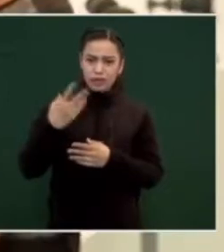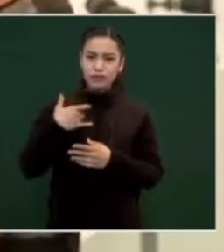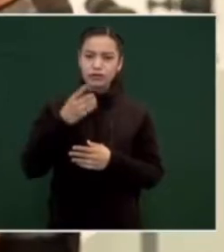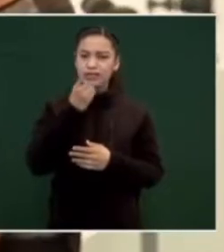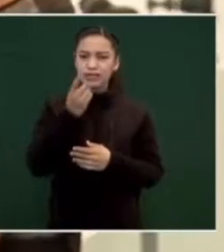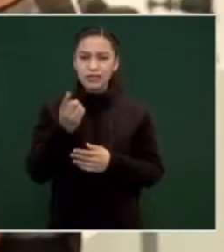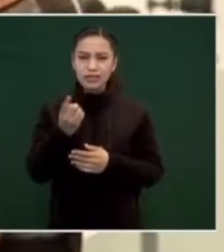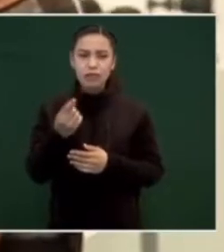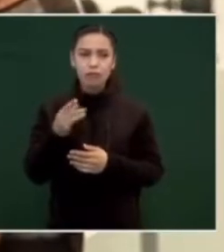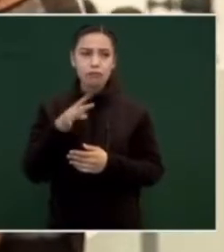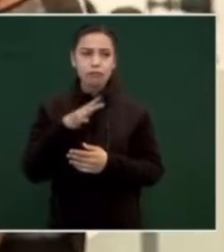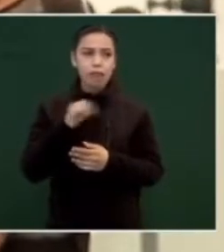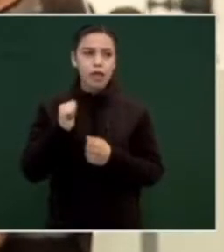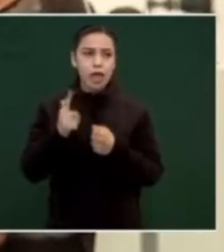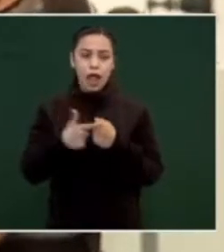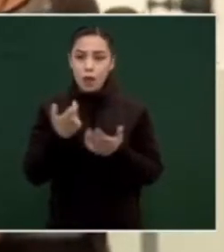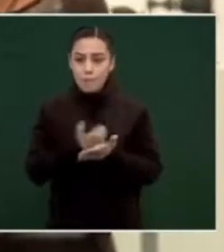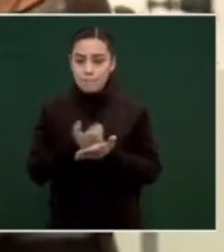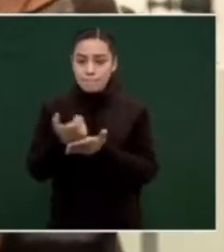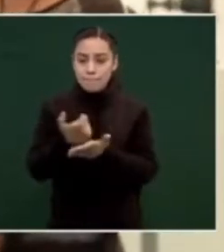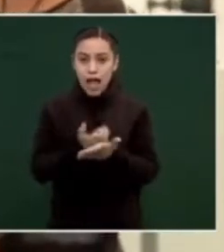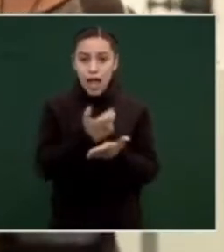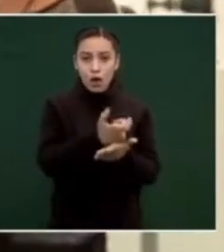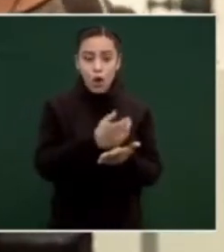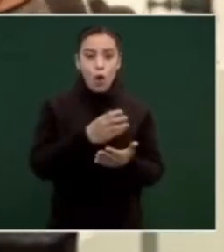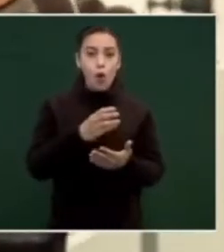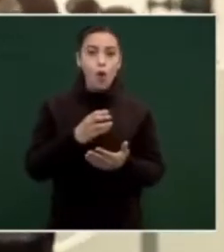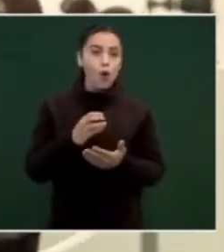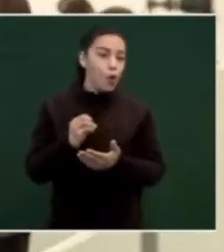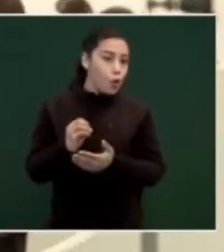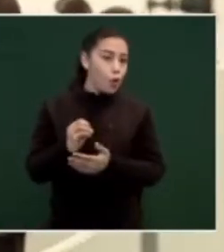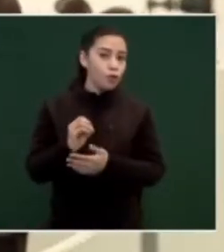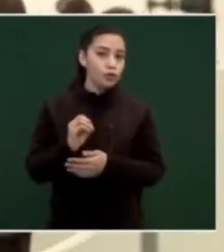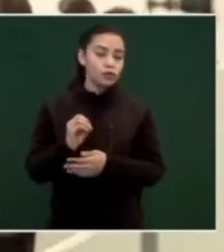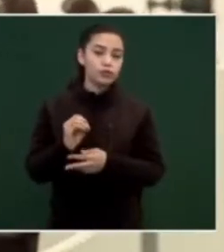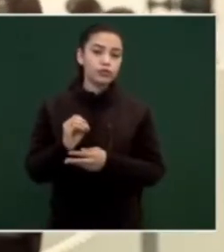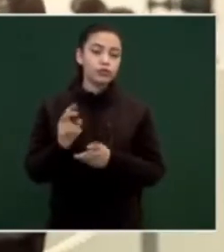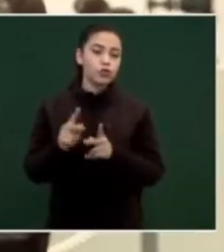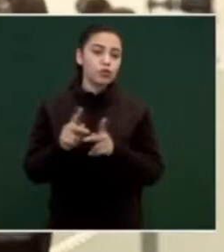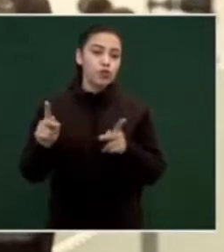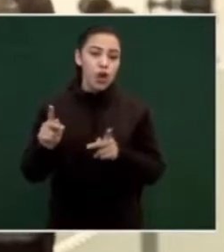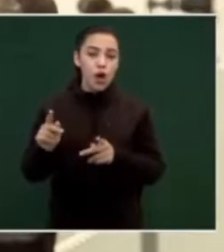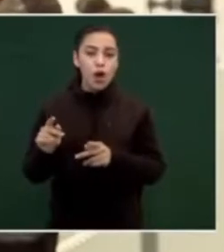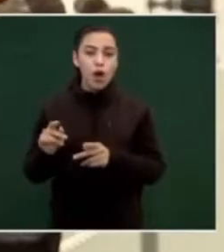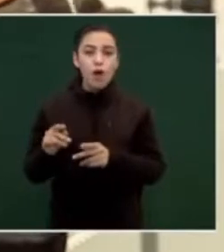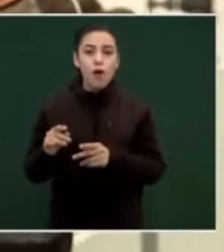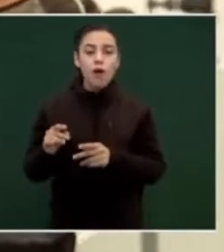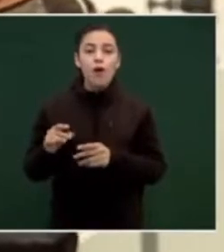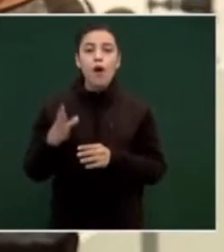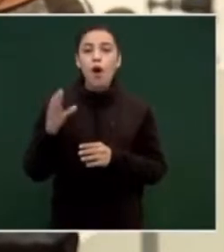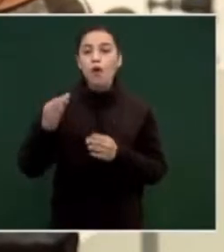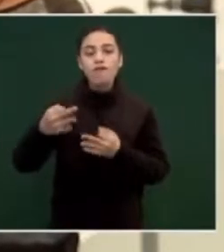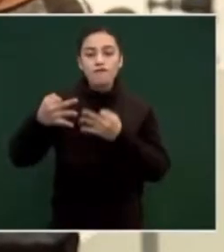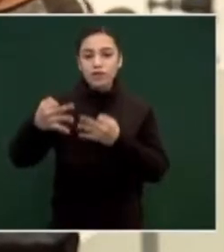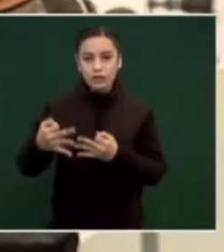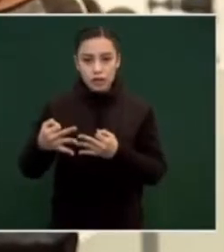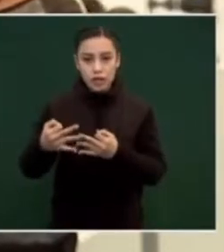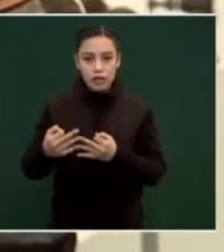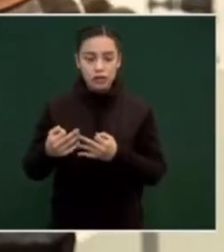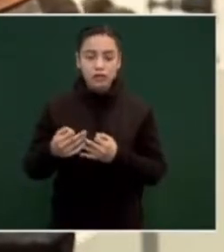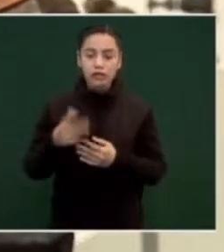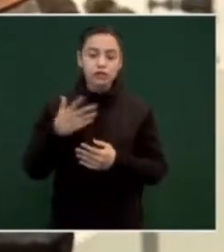ni publicidad oficial yo aquí he dicho siempre no a la publicidad oficial no el chayote no al dinero de